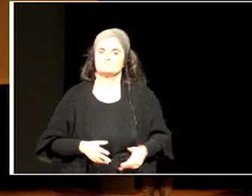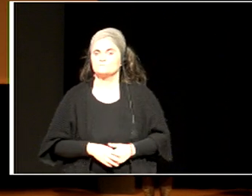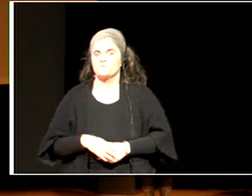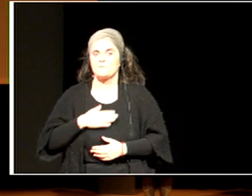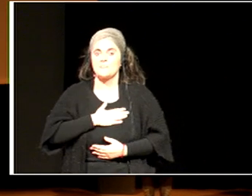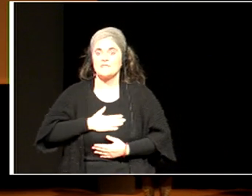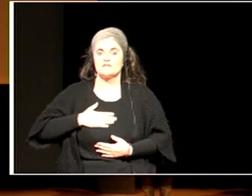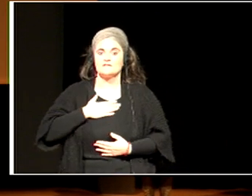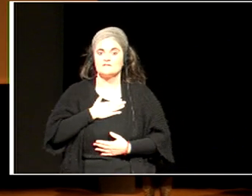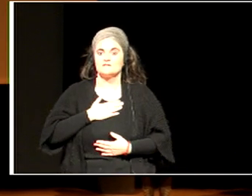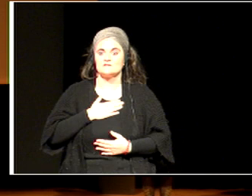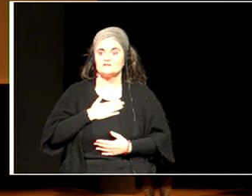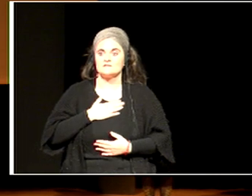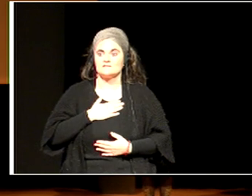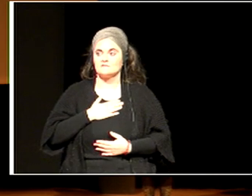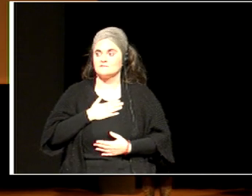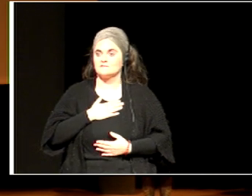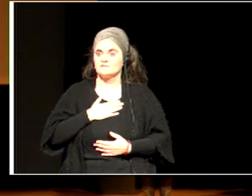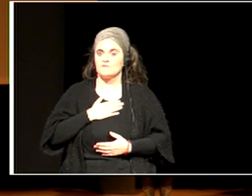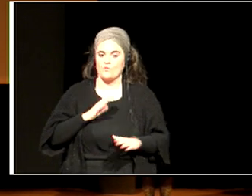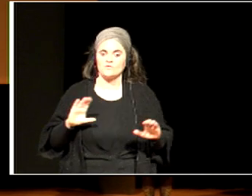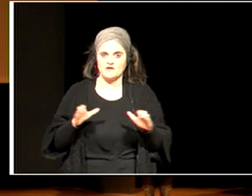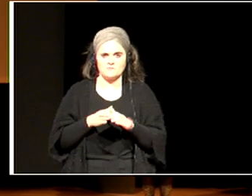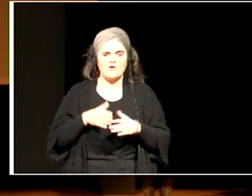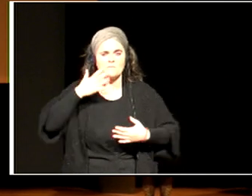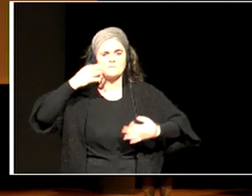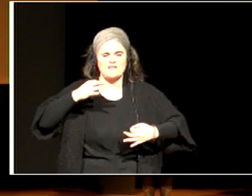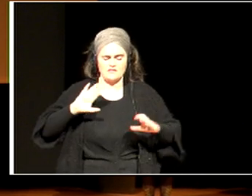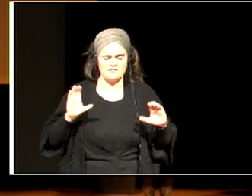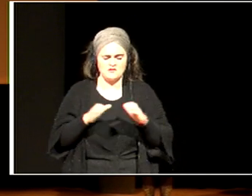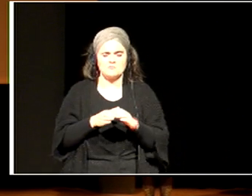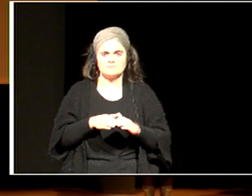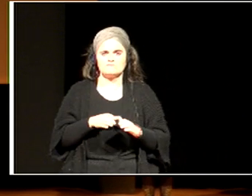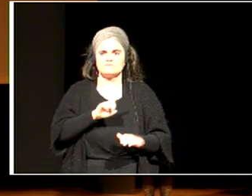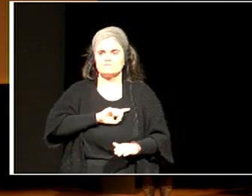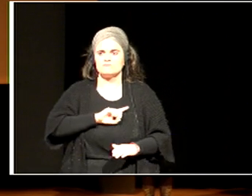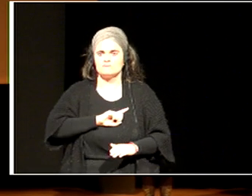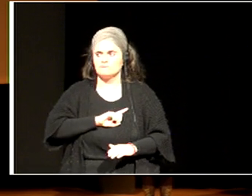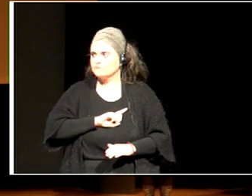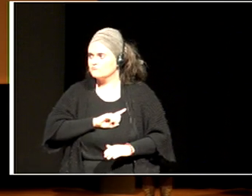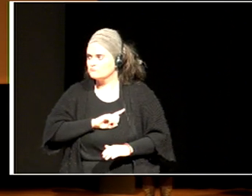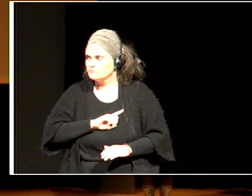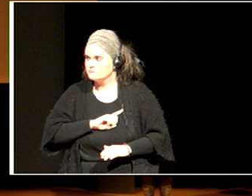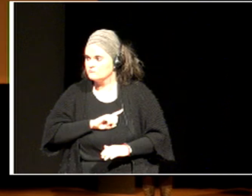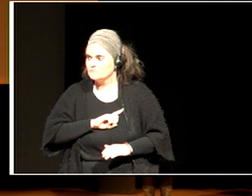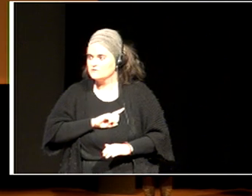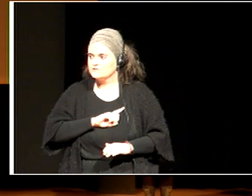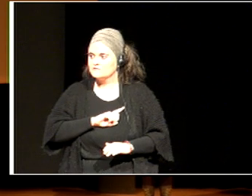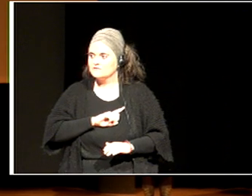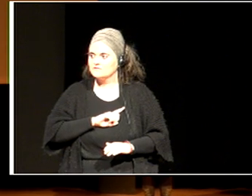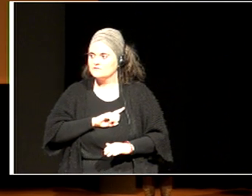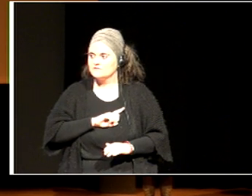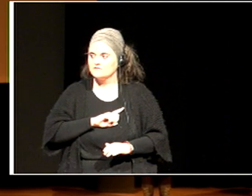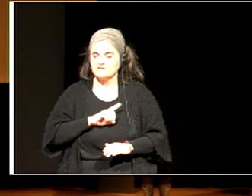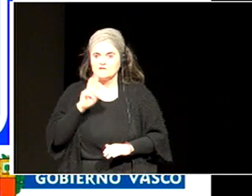estar en un equipo que realmente equipo encantada de ver a una maestra como nélida zaitegi en